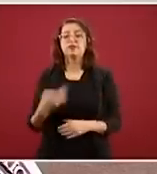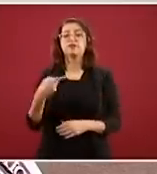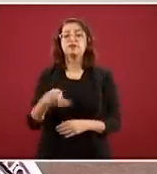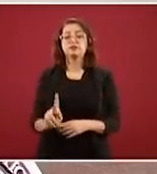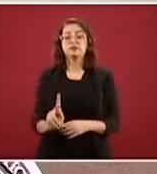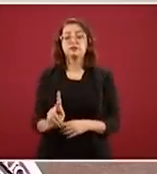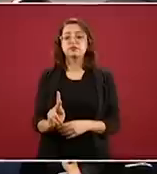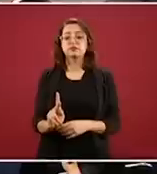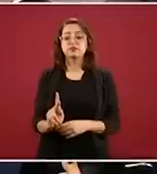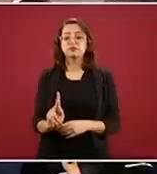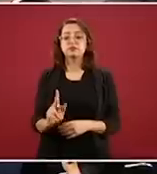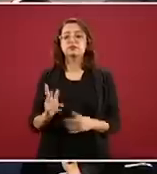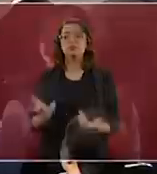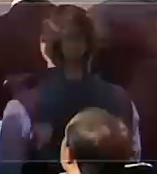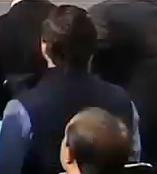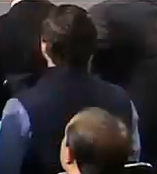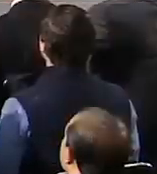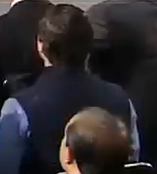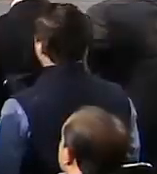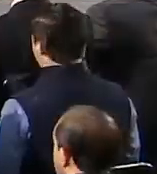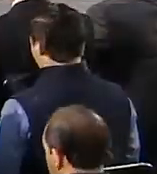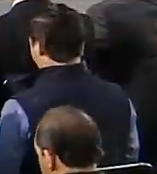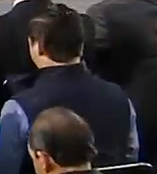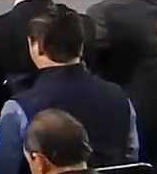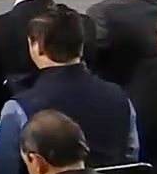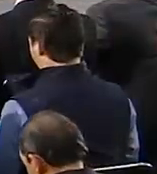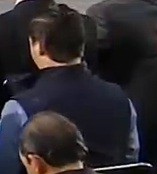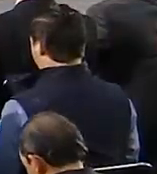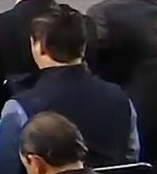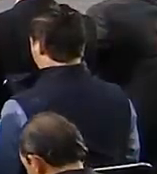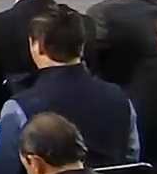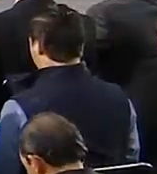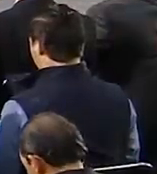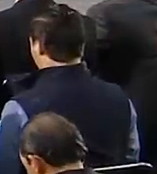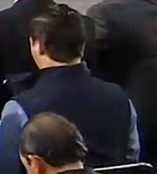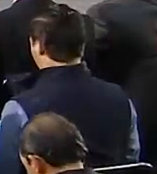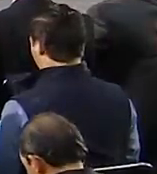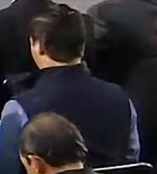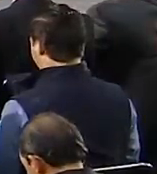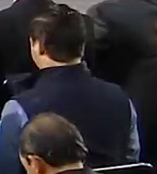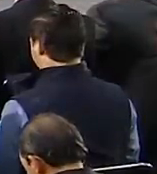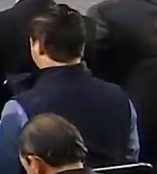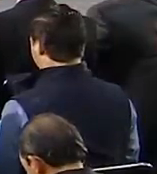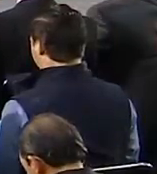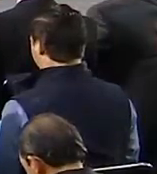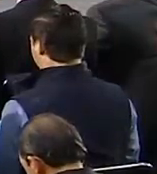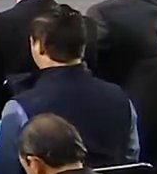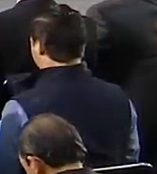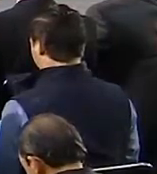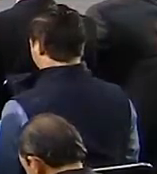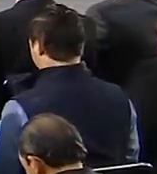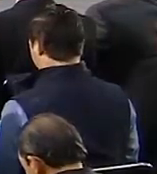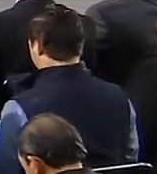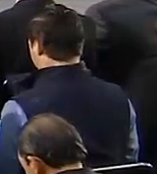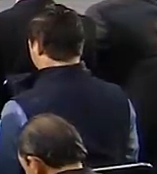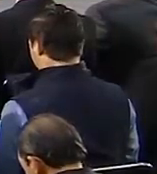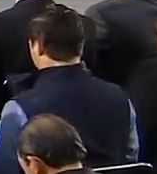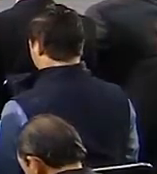embargo, las cifras es uno de los delitos en donde la cifra